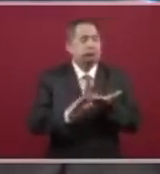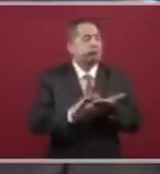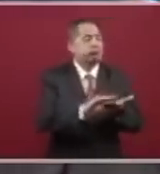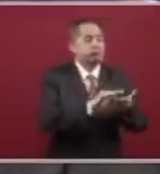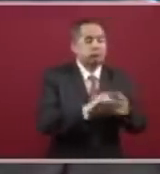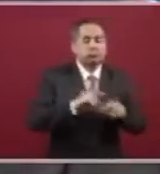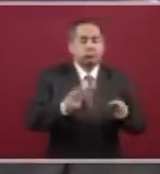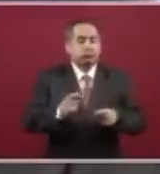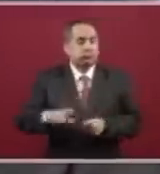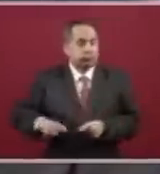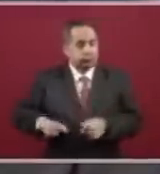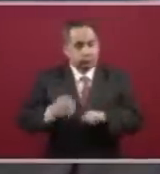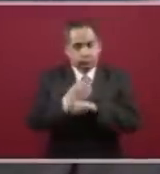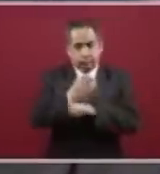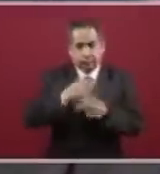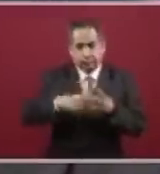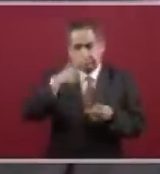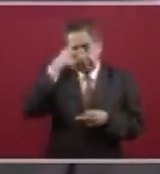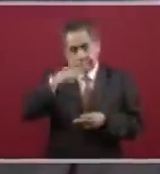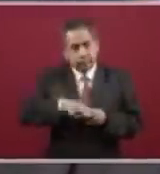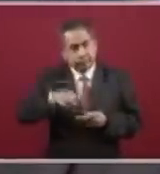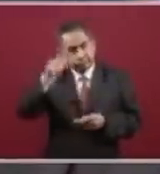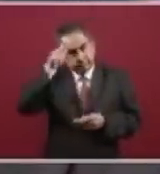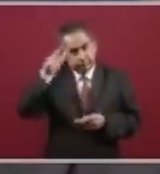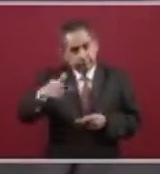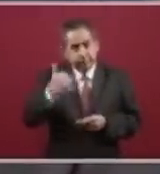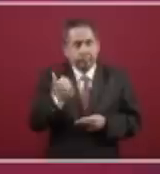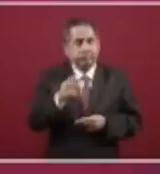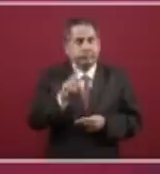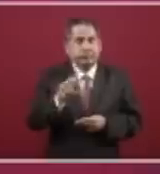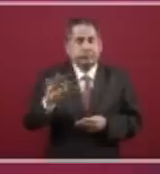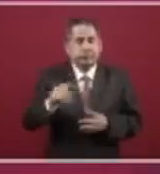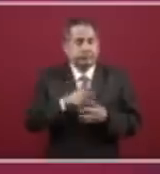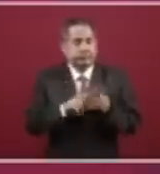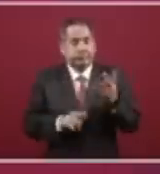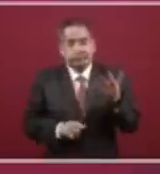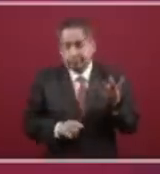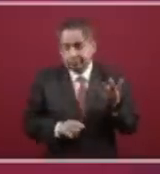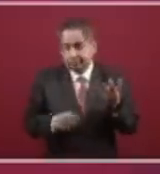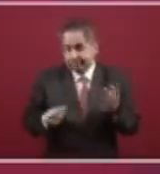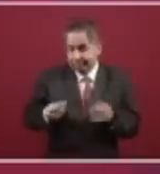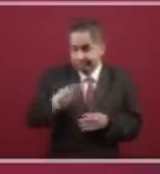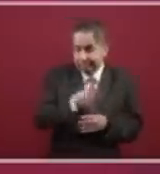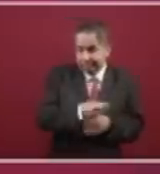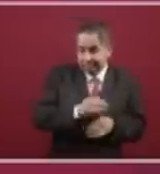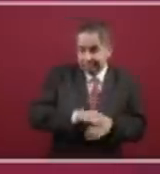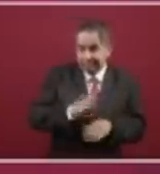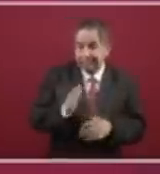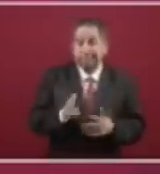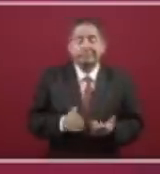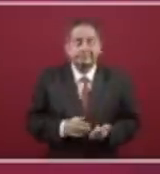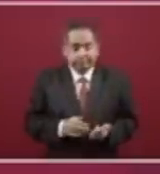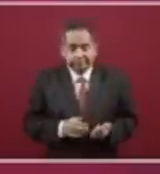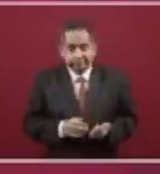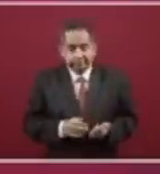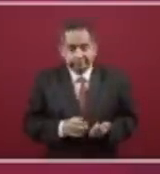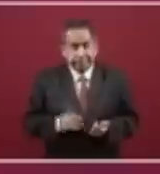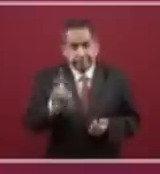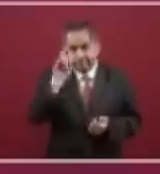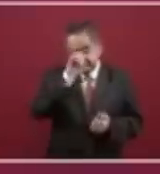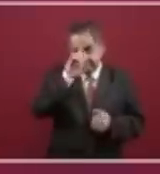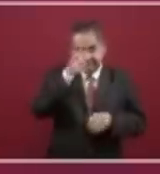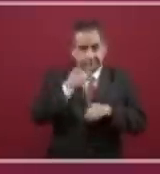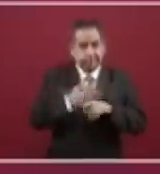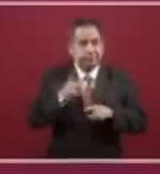de méxico hidalgo y distrito federal encabezan la lista de asesores